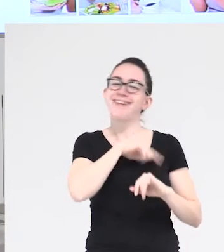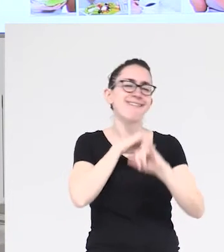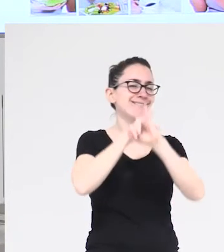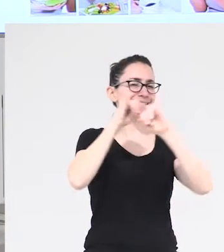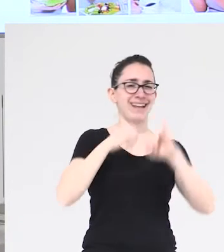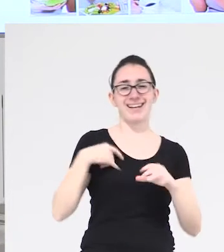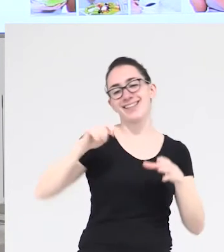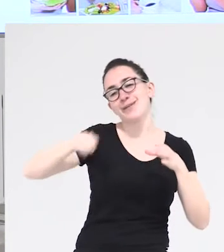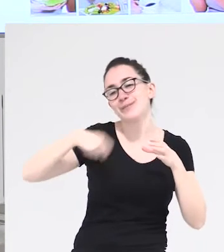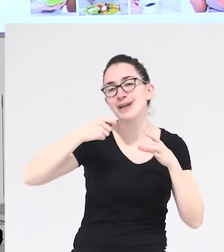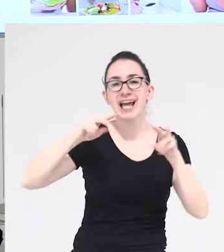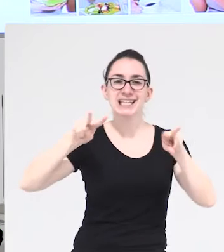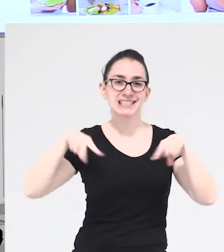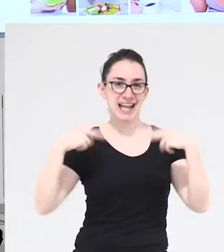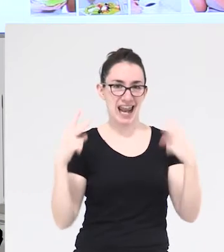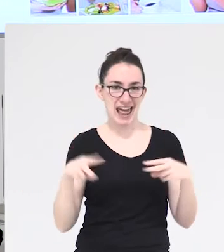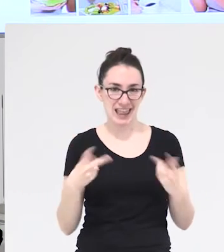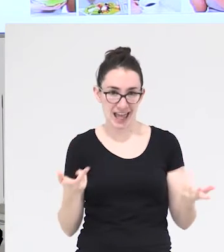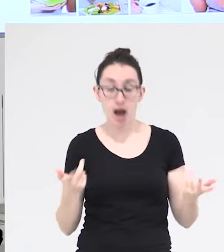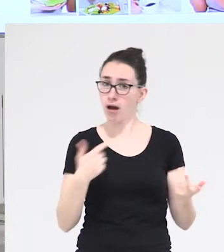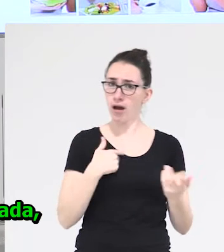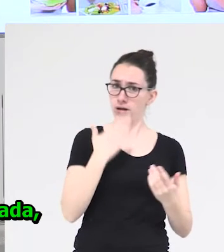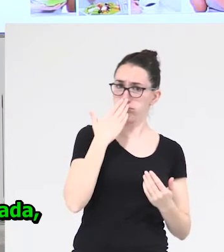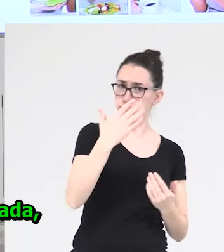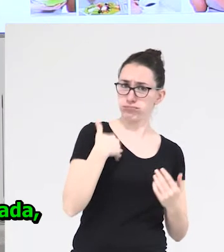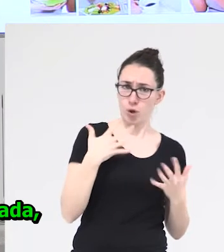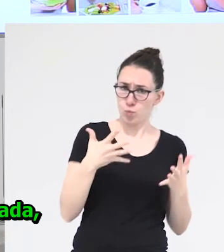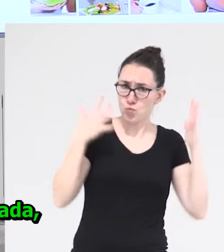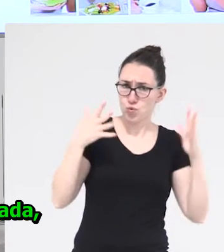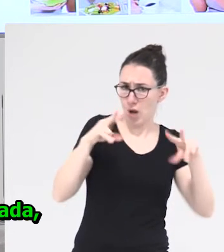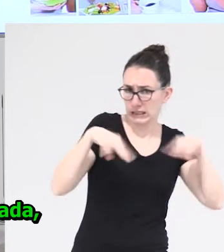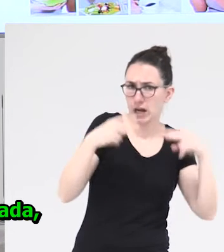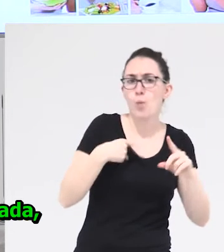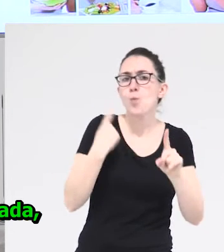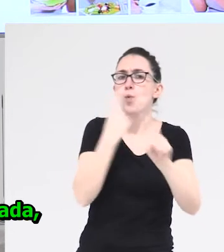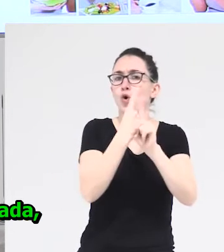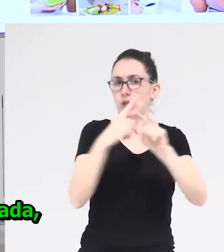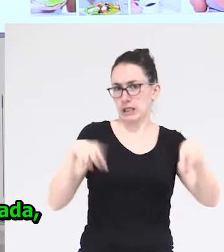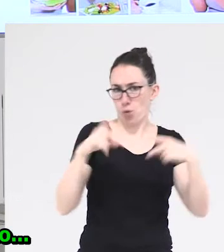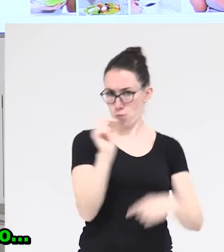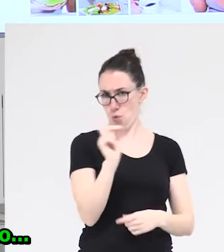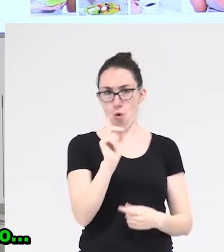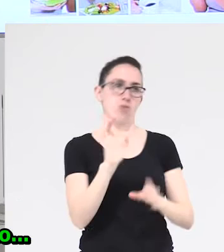qué feliz que soy comiendo una ensalada! A mí me encantan las ensaladas, no estoy en contra de ninguna ensalada, por supuesto que no, ¿eh? Para nada, no es